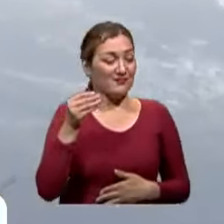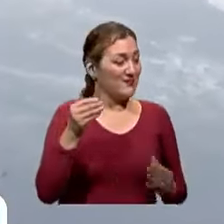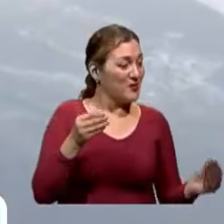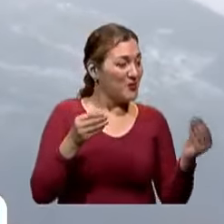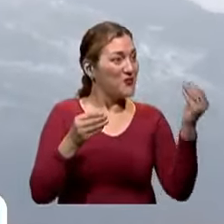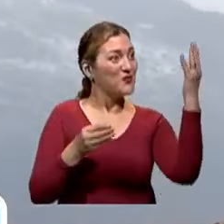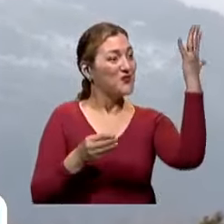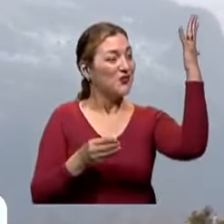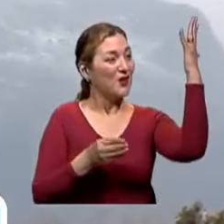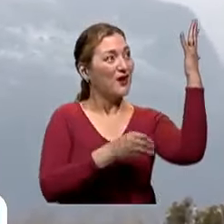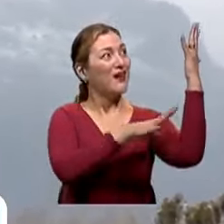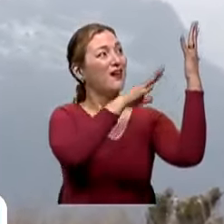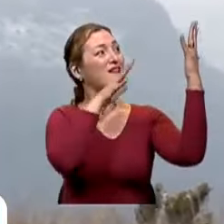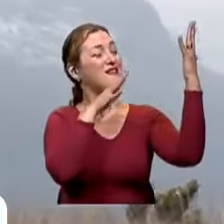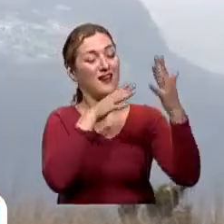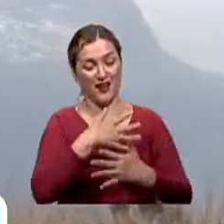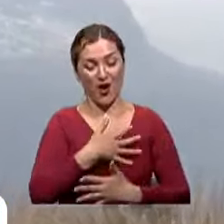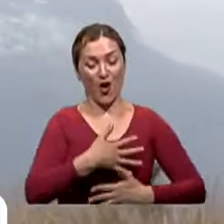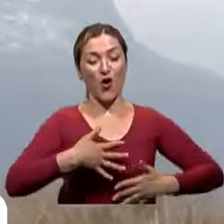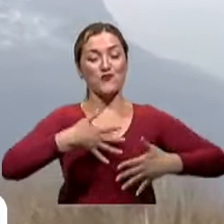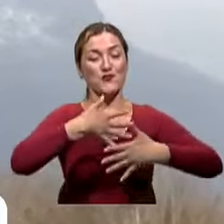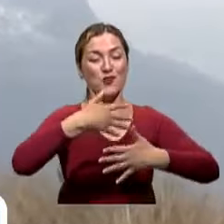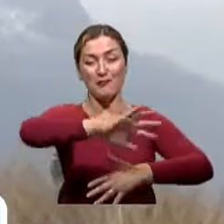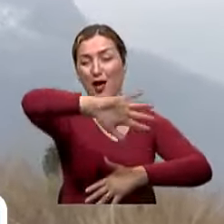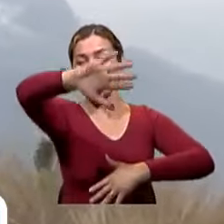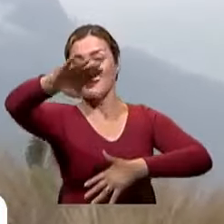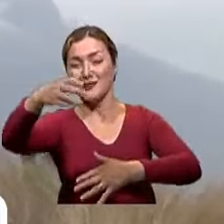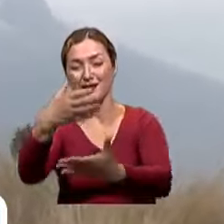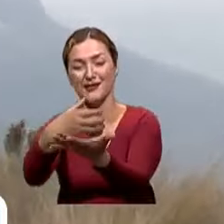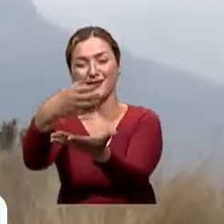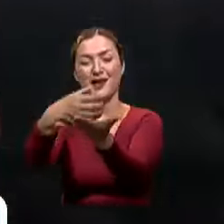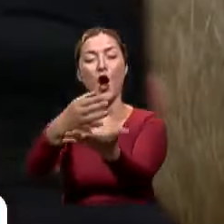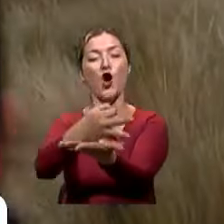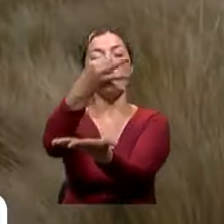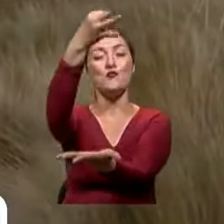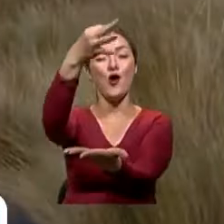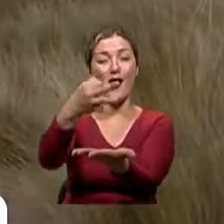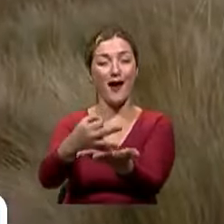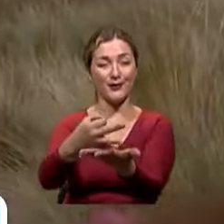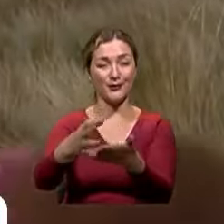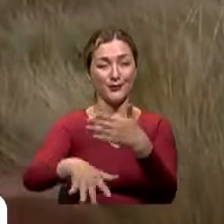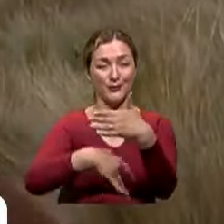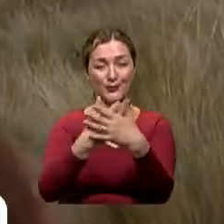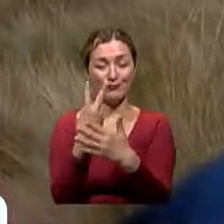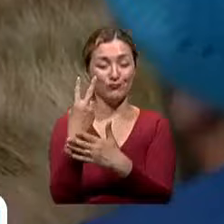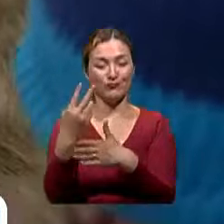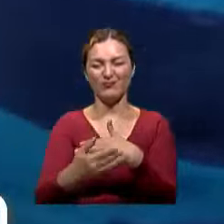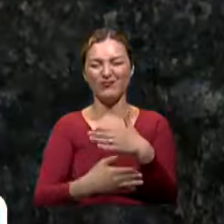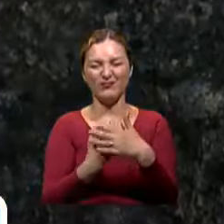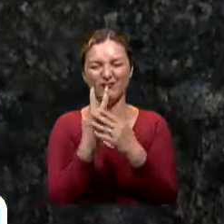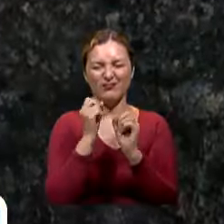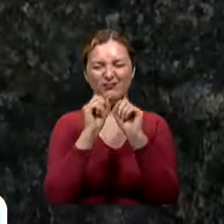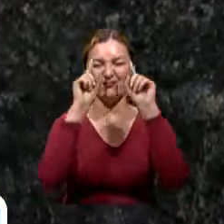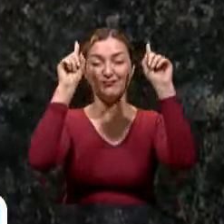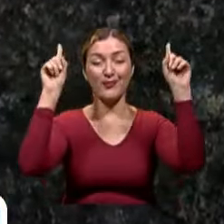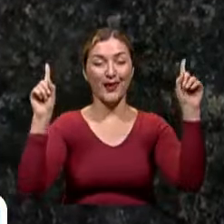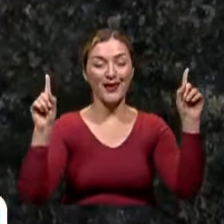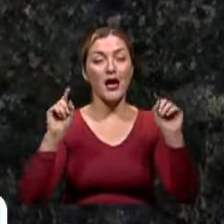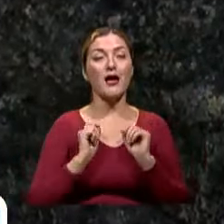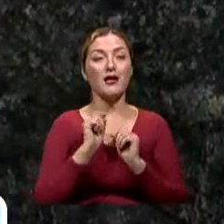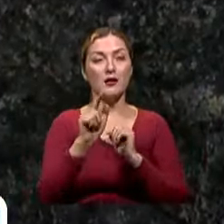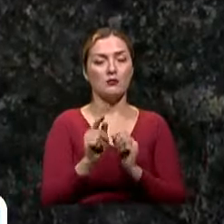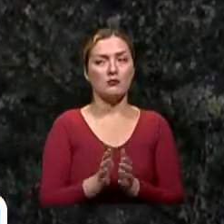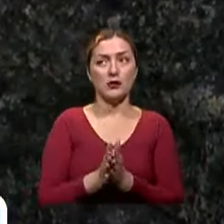acompaña, observar el imponente volcán Chimborazo en todo su esplendor. Pero antes de subir a la montaña, hay que pedir permiso